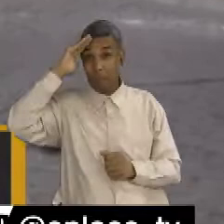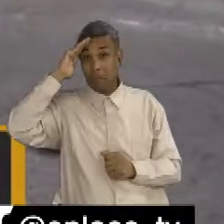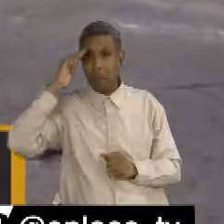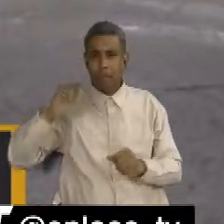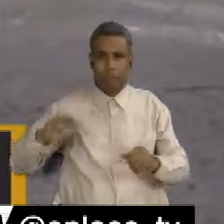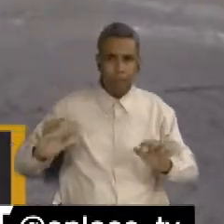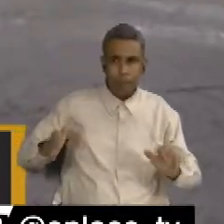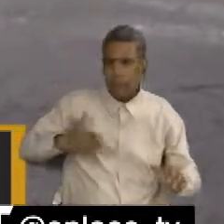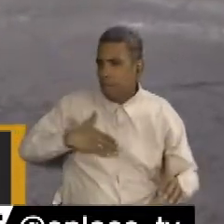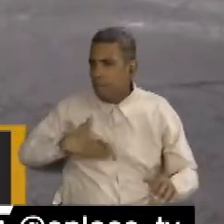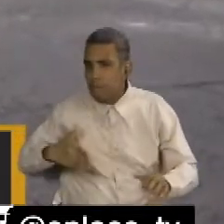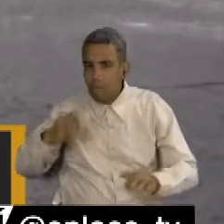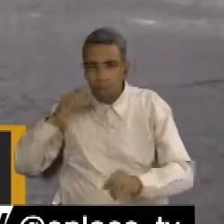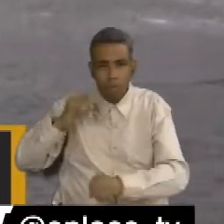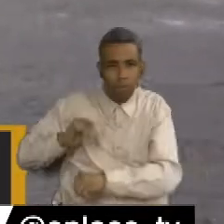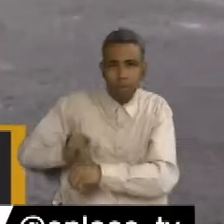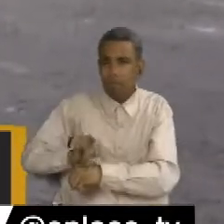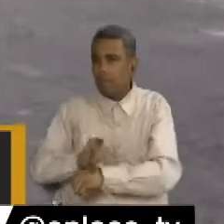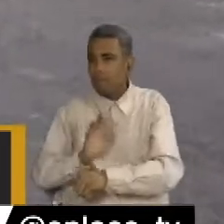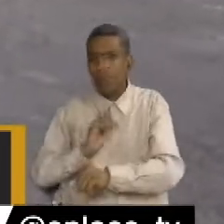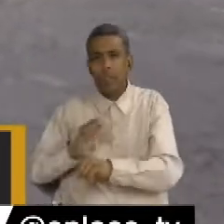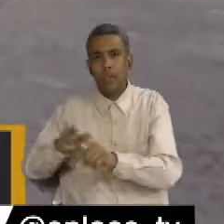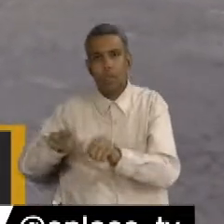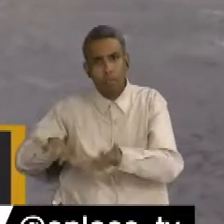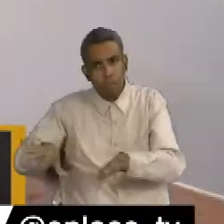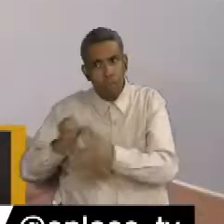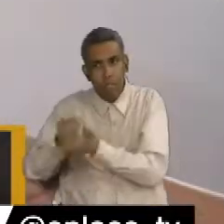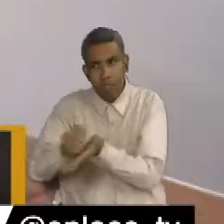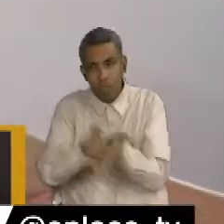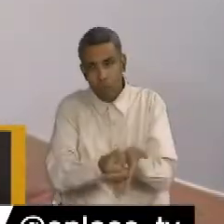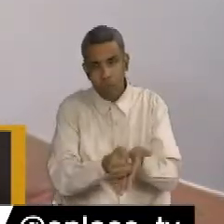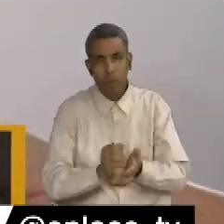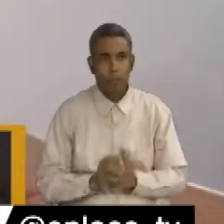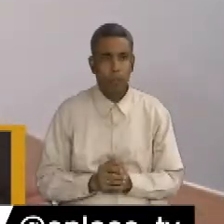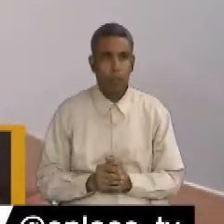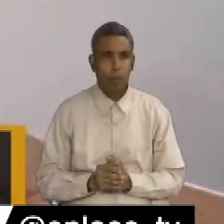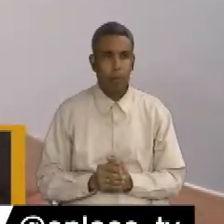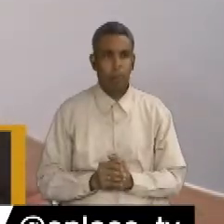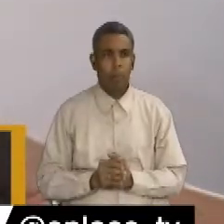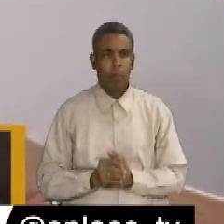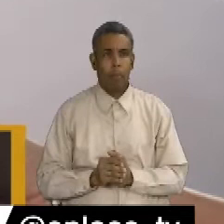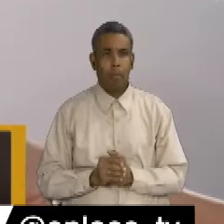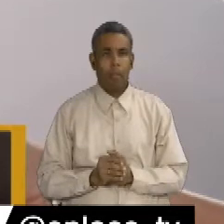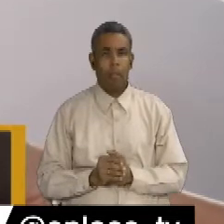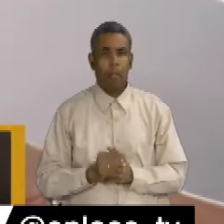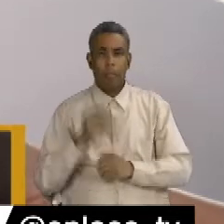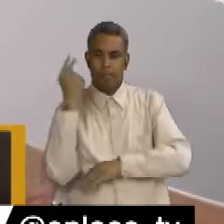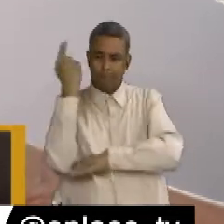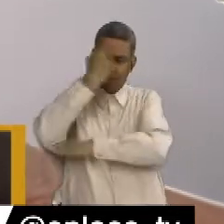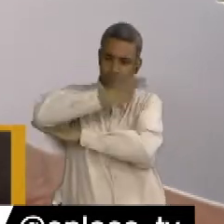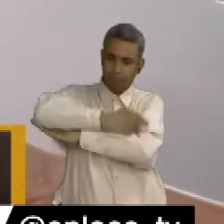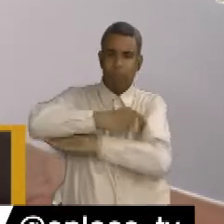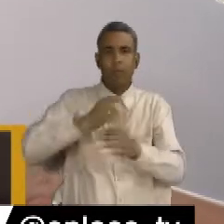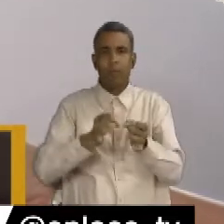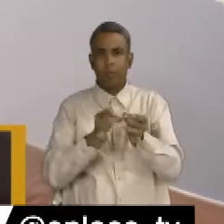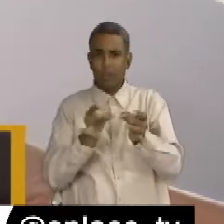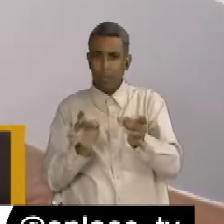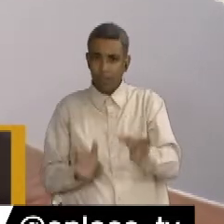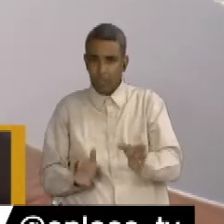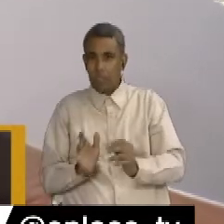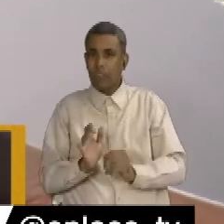atendiendo estos casos de riña en las calles. Por la fecha más que todo, pues estuvimos ocupados